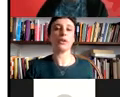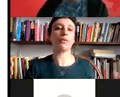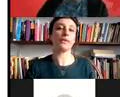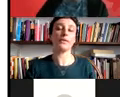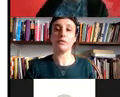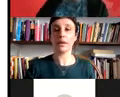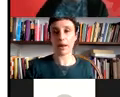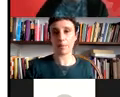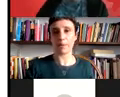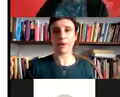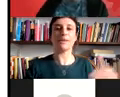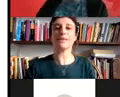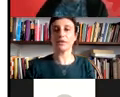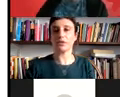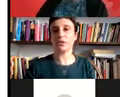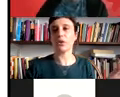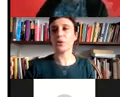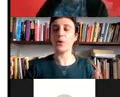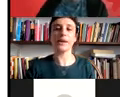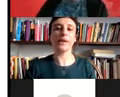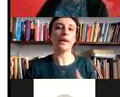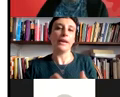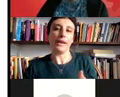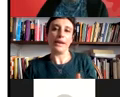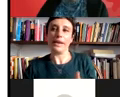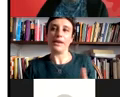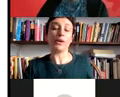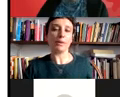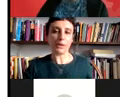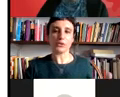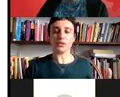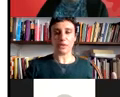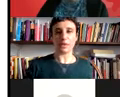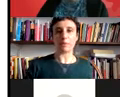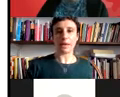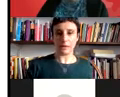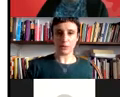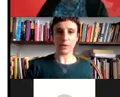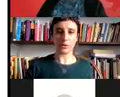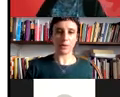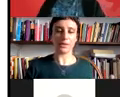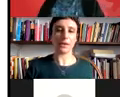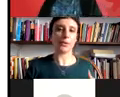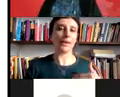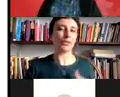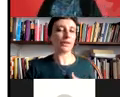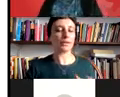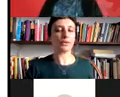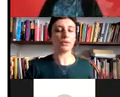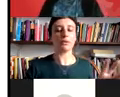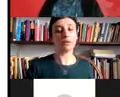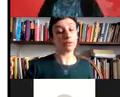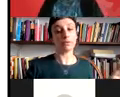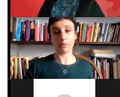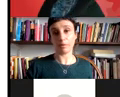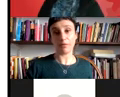mundo sabe, ay, sí, no hay rampa, no hay ascensor, no hay espacio suficiente para la circulación de una silla de ruedas. Todas esas